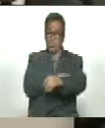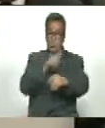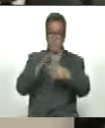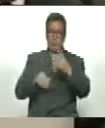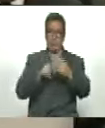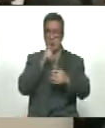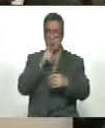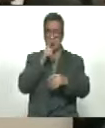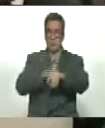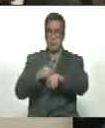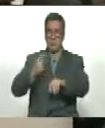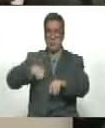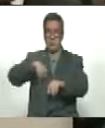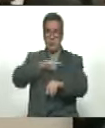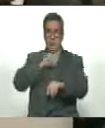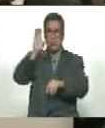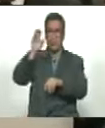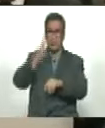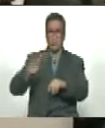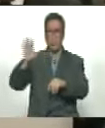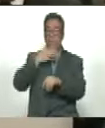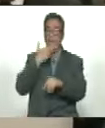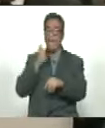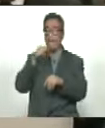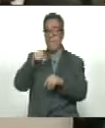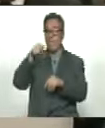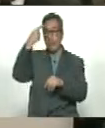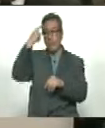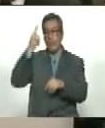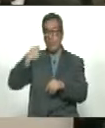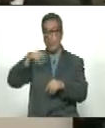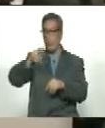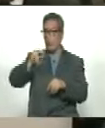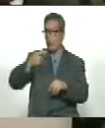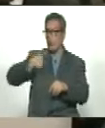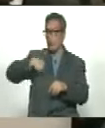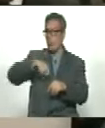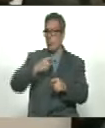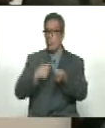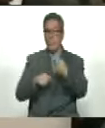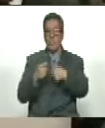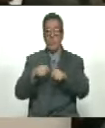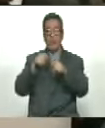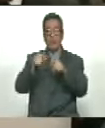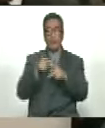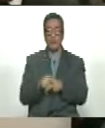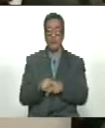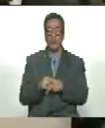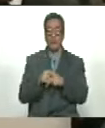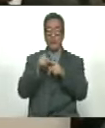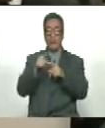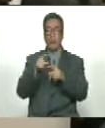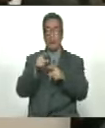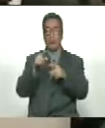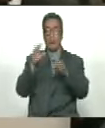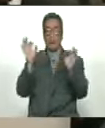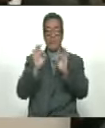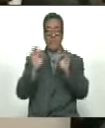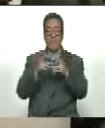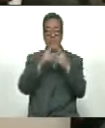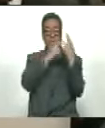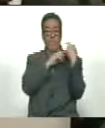terribles contra nuestro país. Las mejores condiciones. Nosotros no podemos administrar estos recursos con